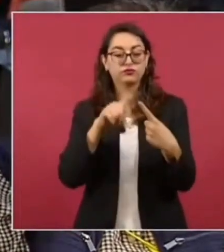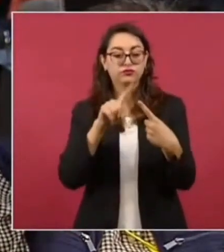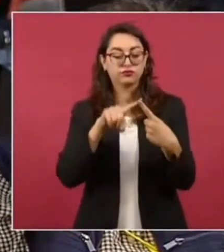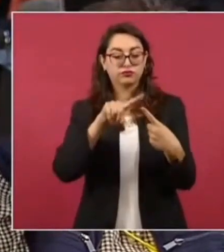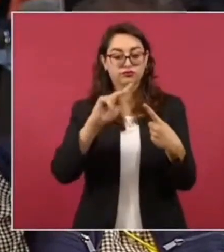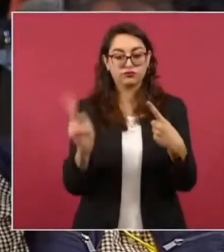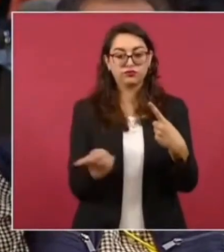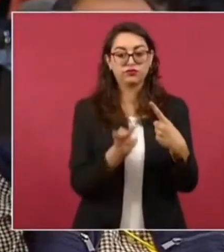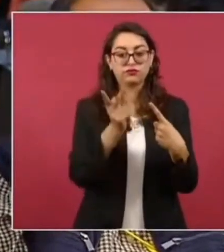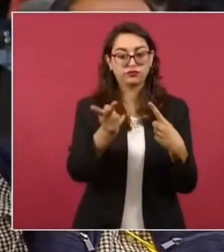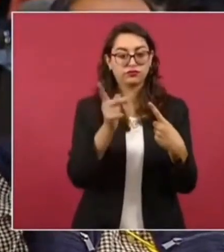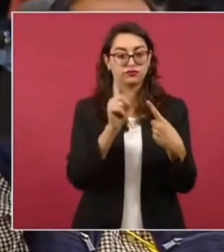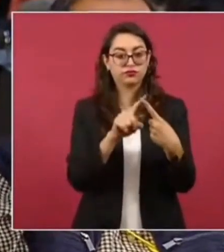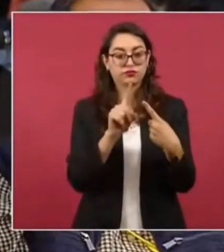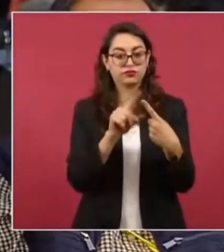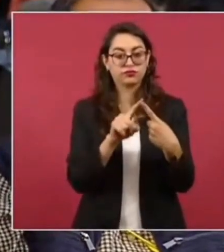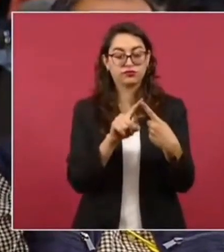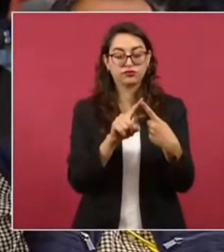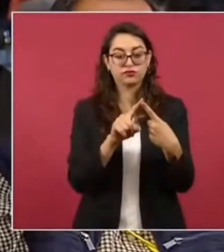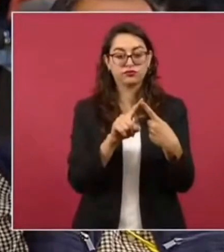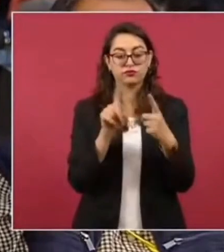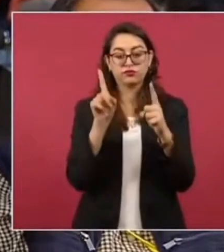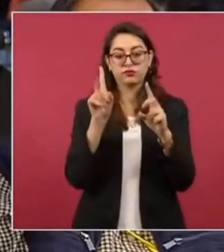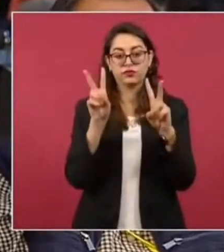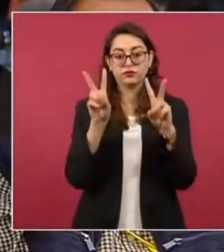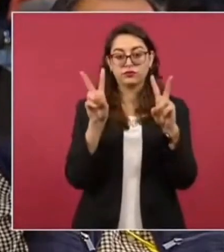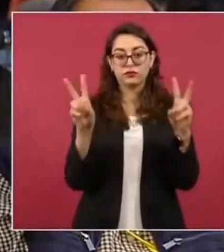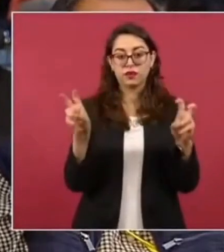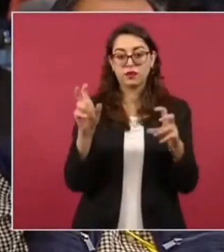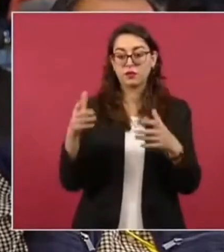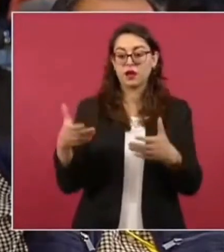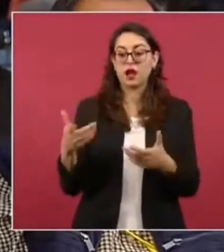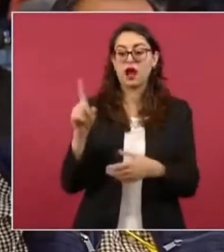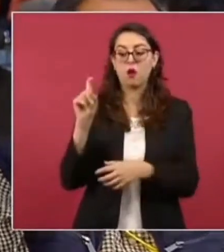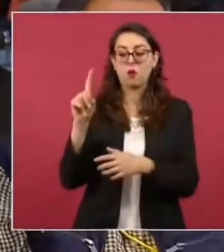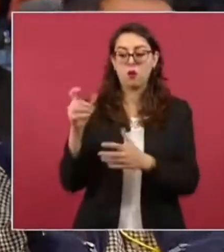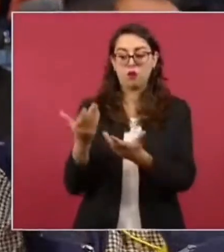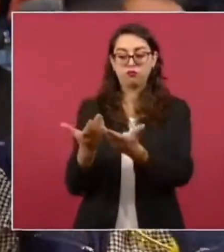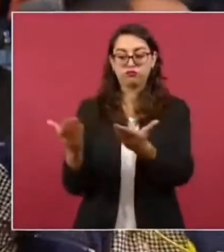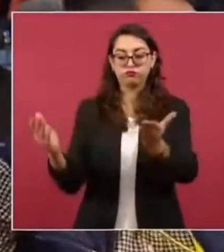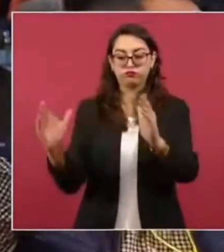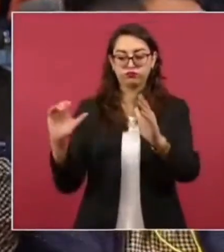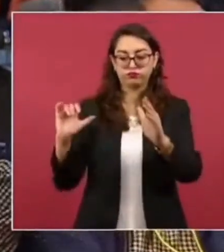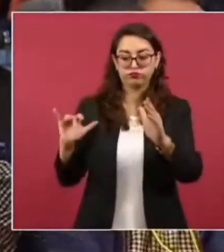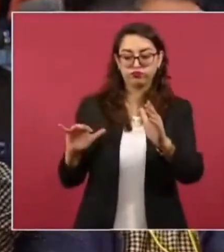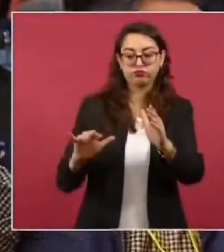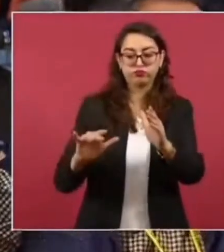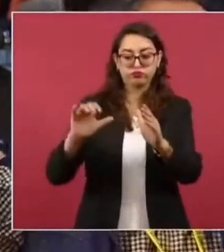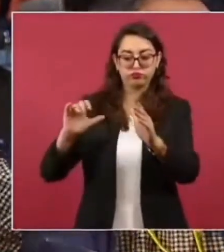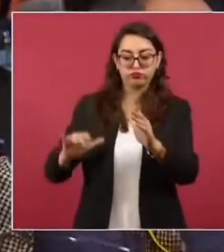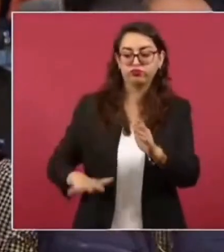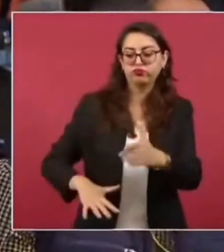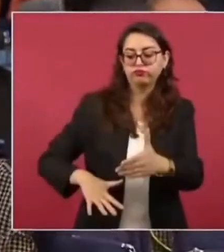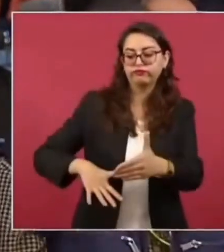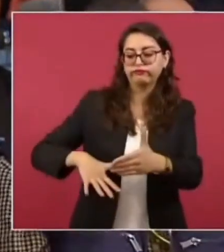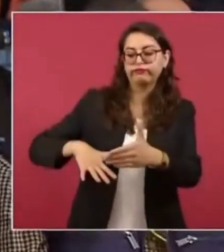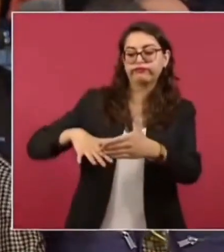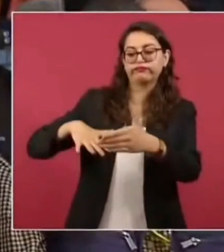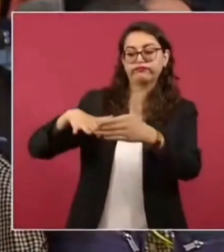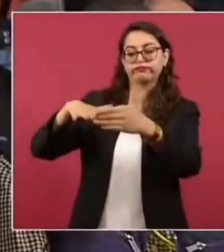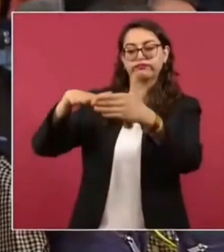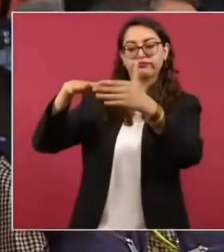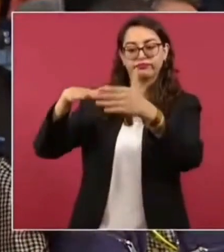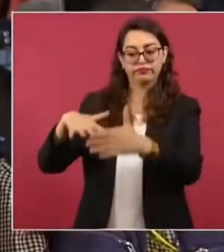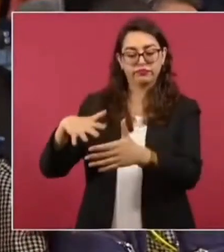es sobre la presa Yuribia. A principios de la década de los 80, al sur de Veracruz,